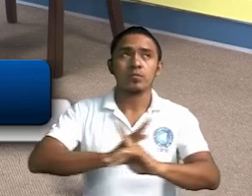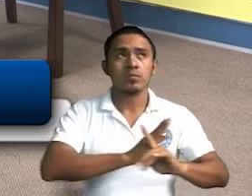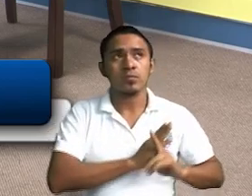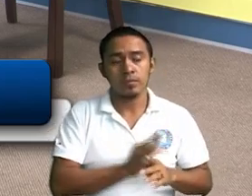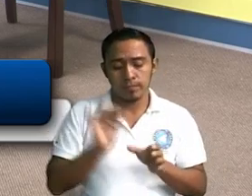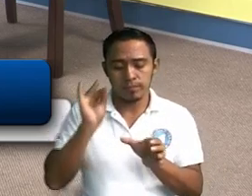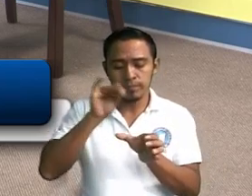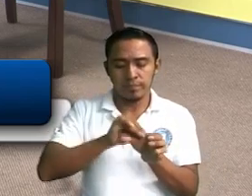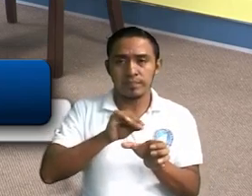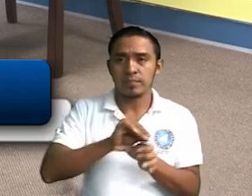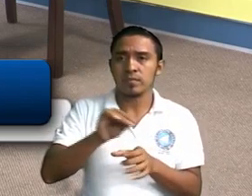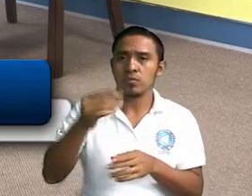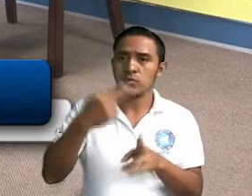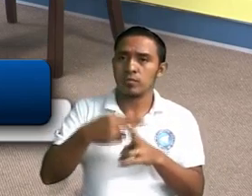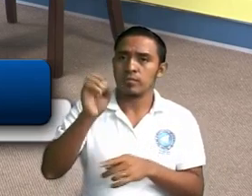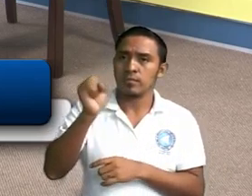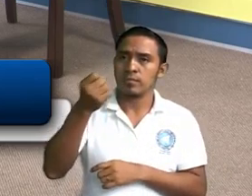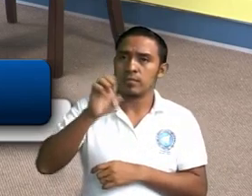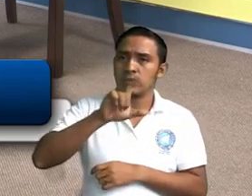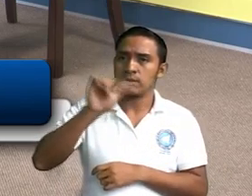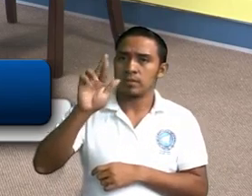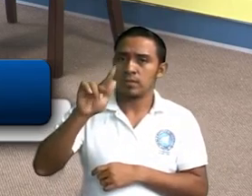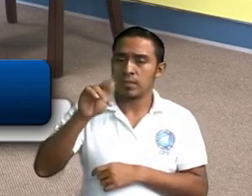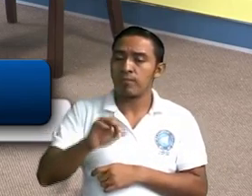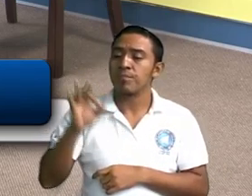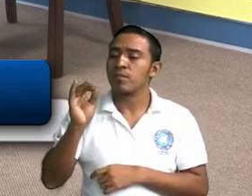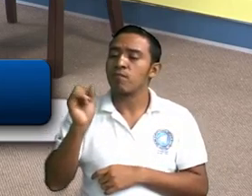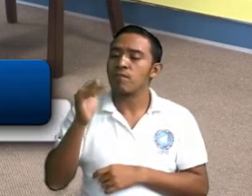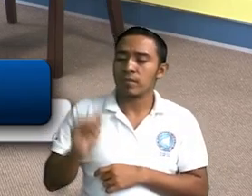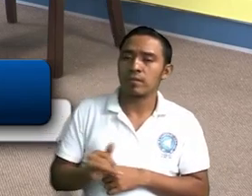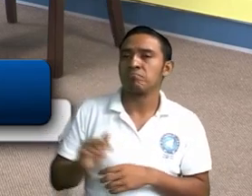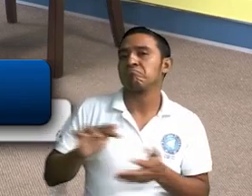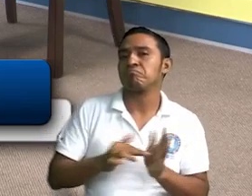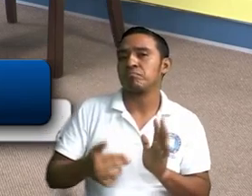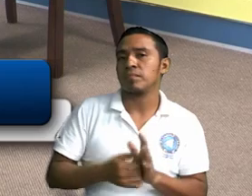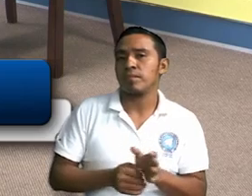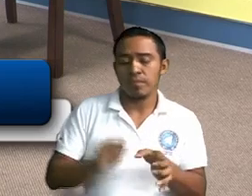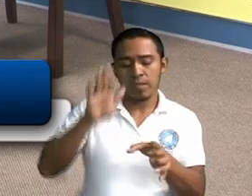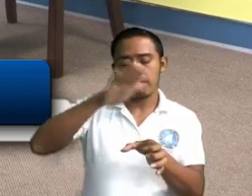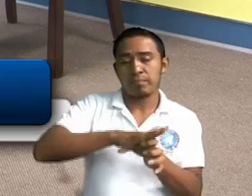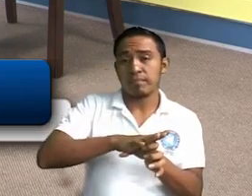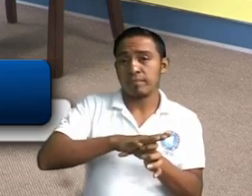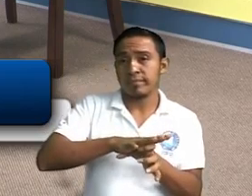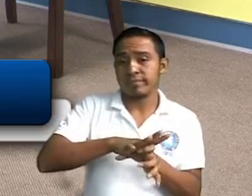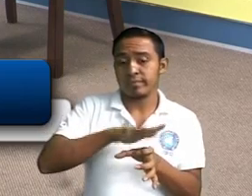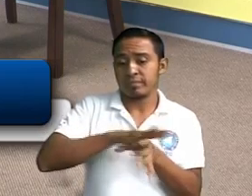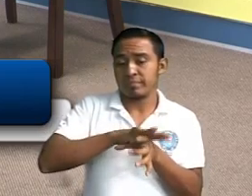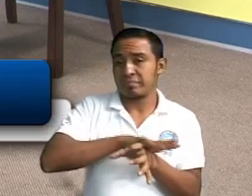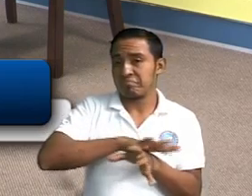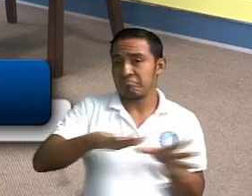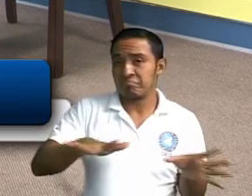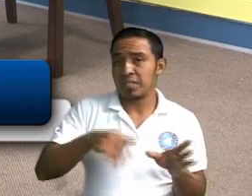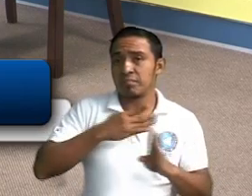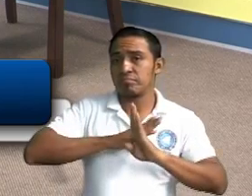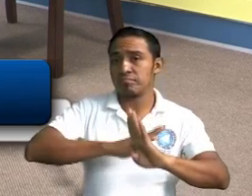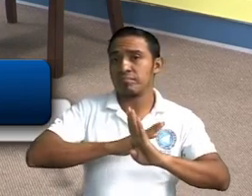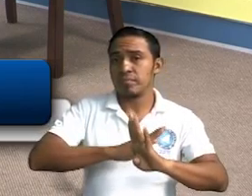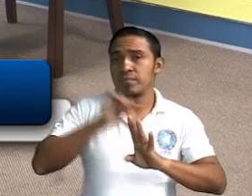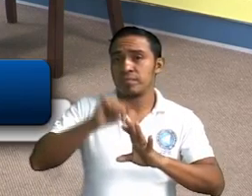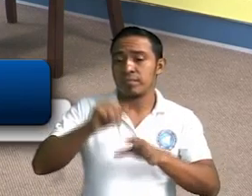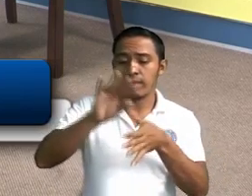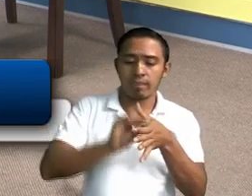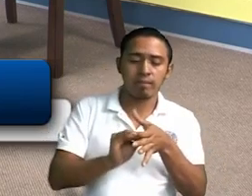coloca algo que se llama sellante de fosas y fisuras que es como que diga ponemos un parchecito para evitar que ahí